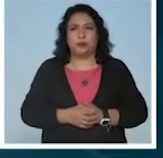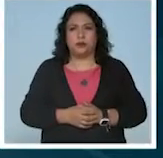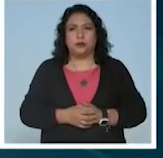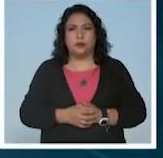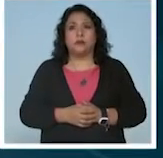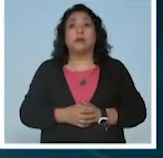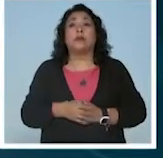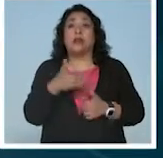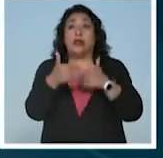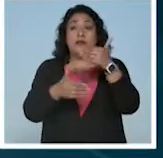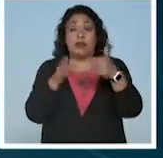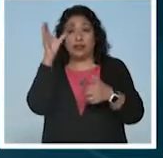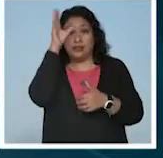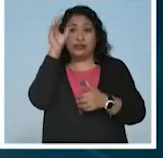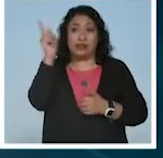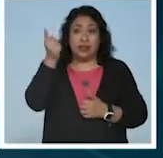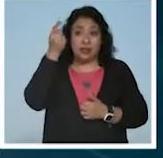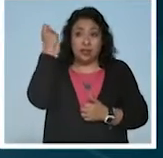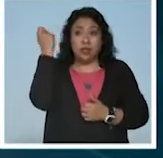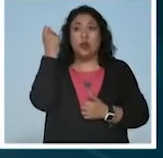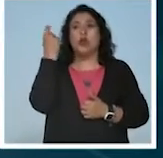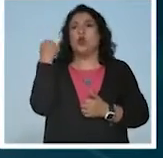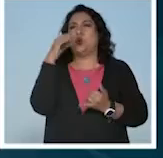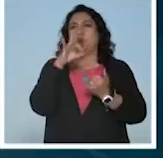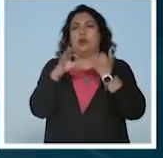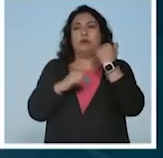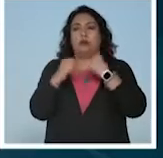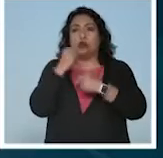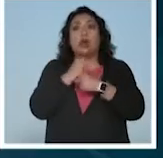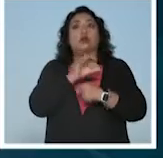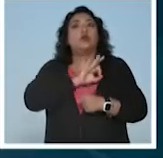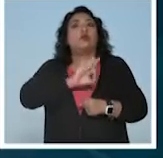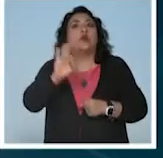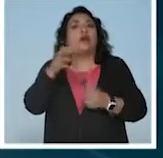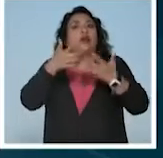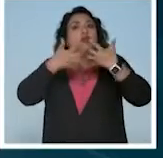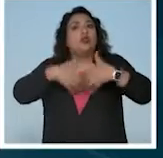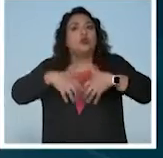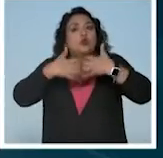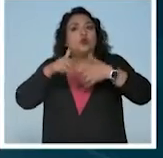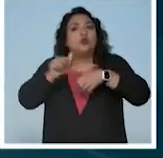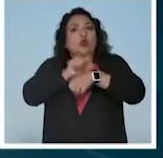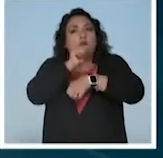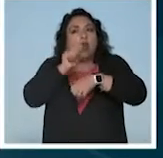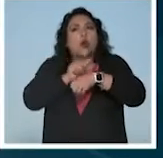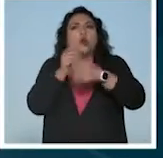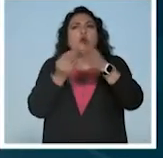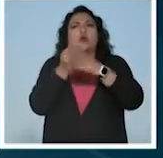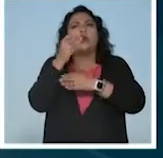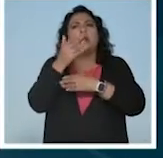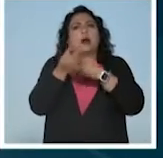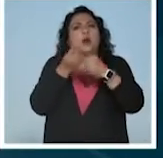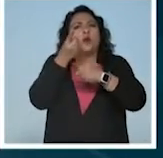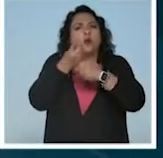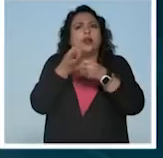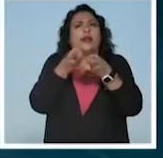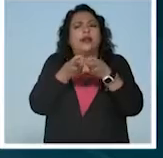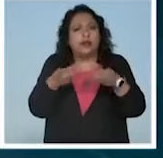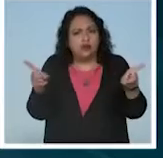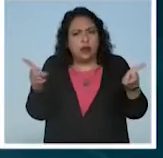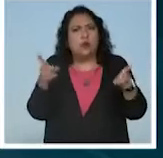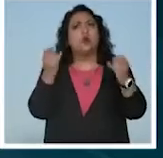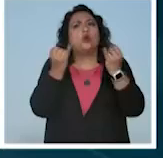los avances científicos y tecnológicos de las últimas décadas han permitido que la industria automotriz encuentre nuevas áreas de oportunidad y desarrollo